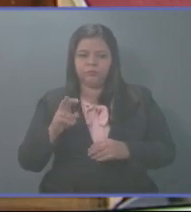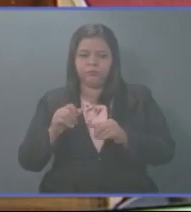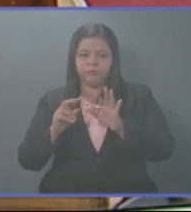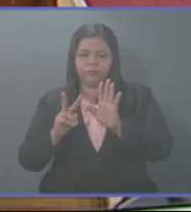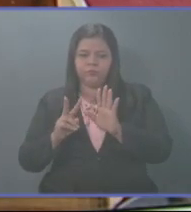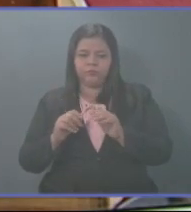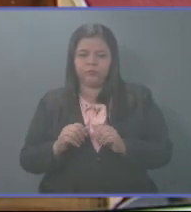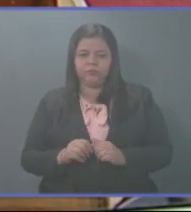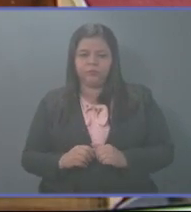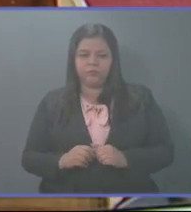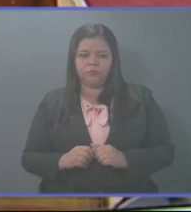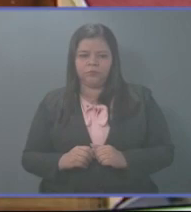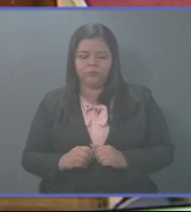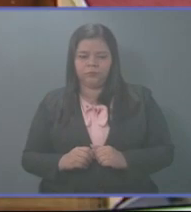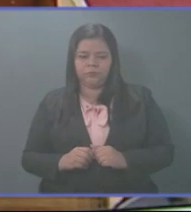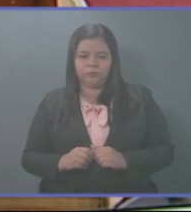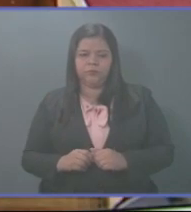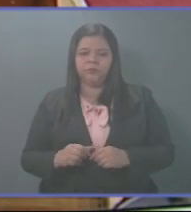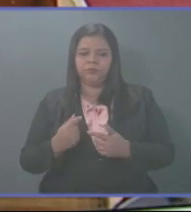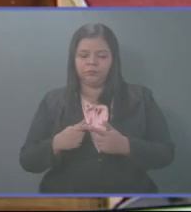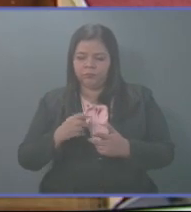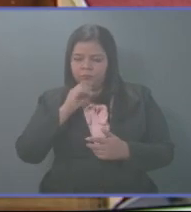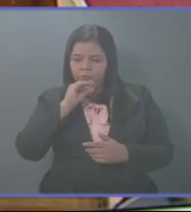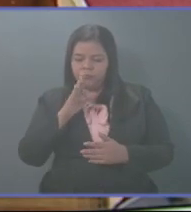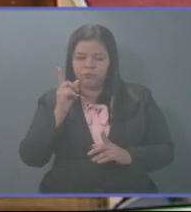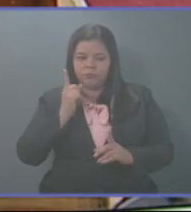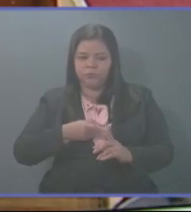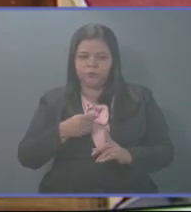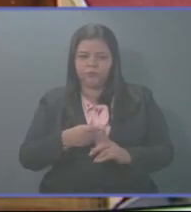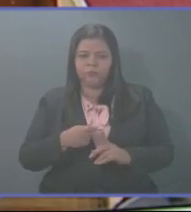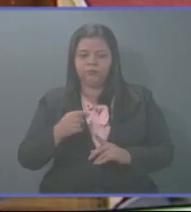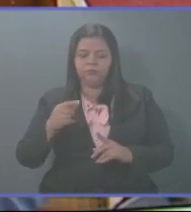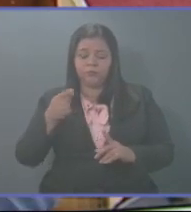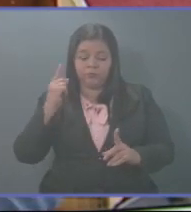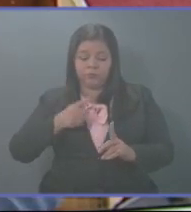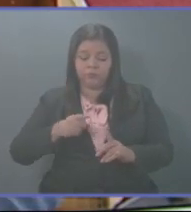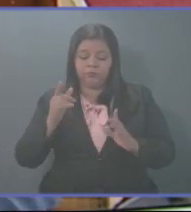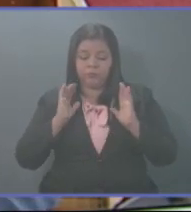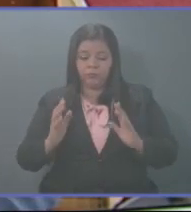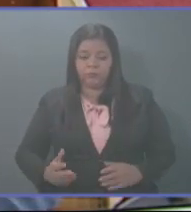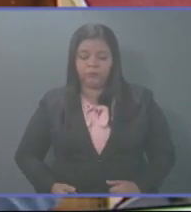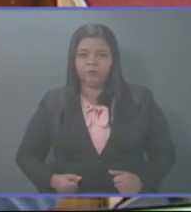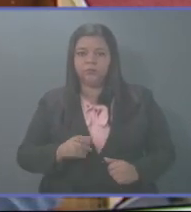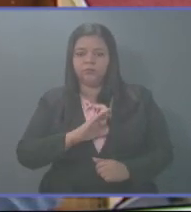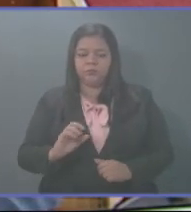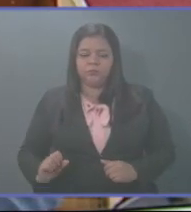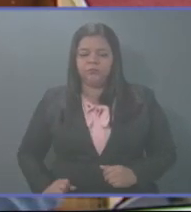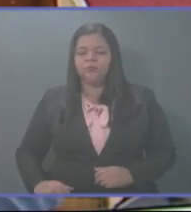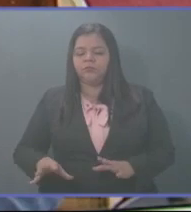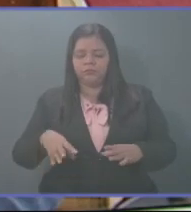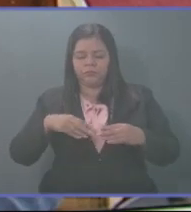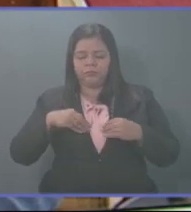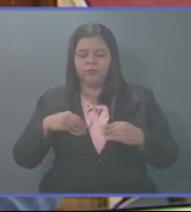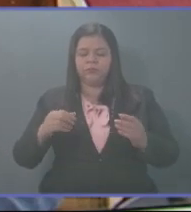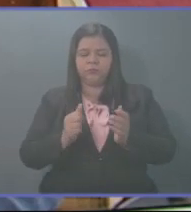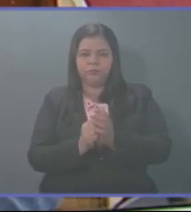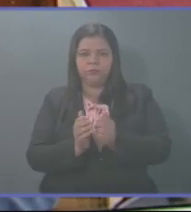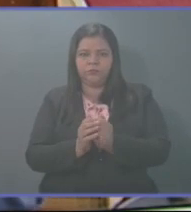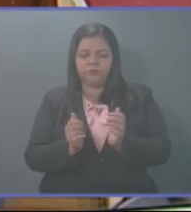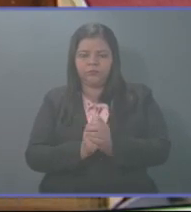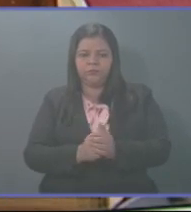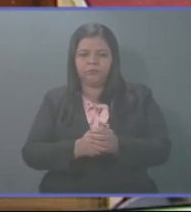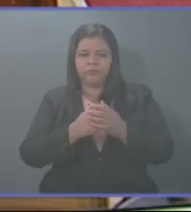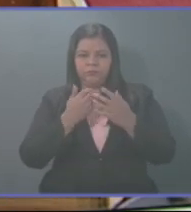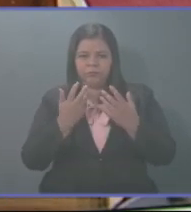411-2017, la cual estableció un mandato al Estado salvadoreño para reconocer el fenómeno de desplazamiento